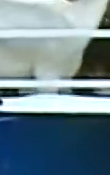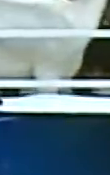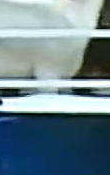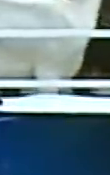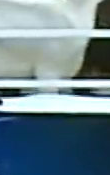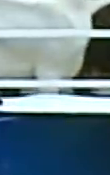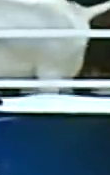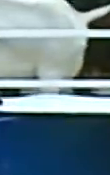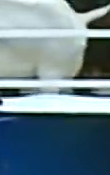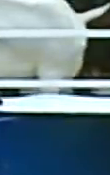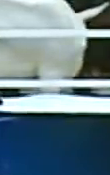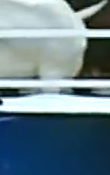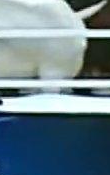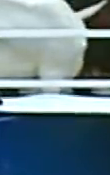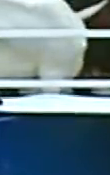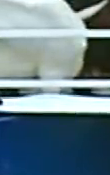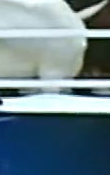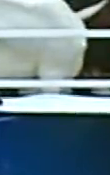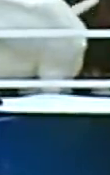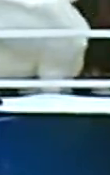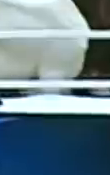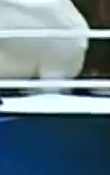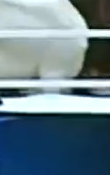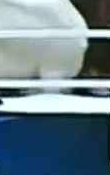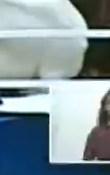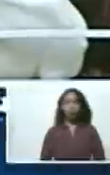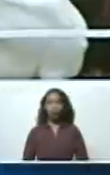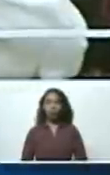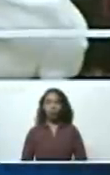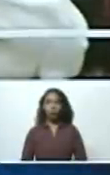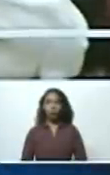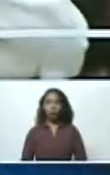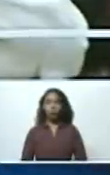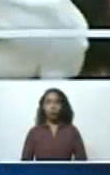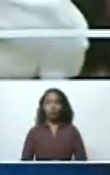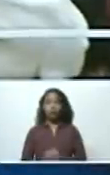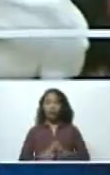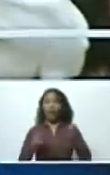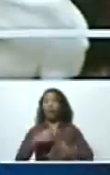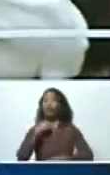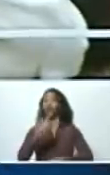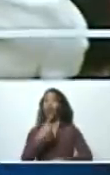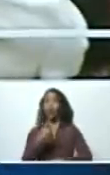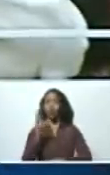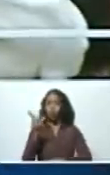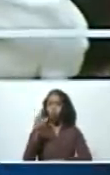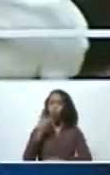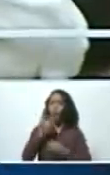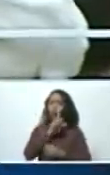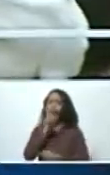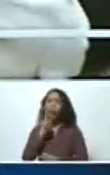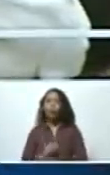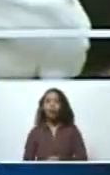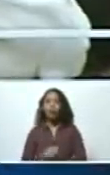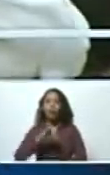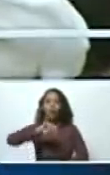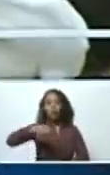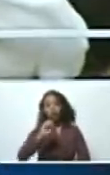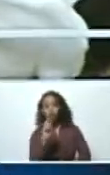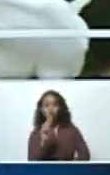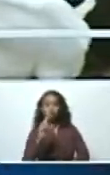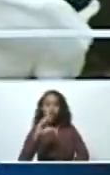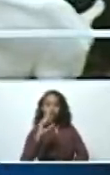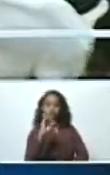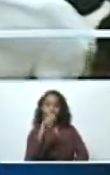Directo pa' corazón llanero, compadre. ¿Ah? Tremenda voz, muchacha. ¿Cómo te llamas tú? Juliet